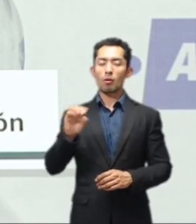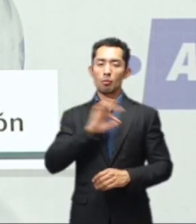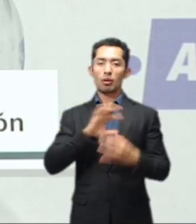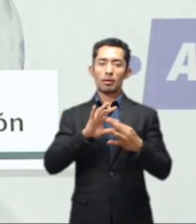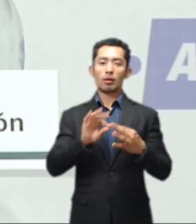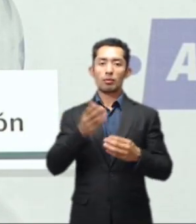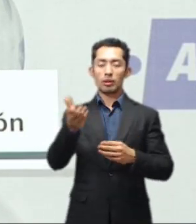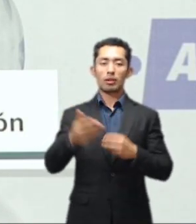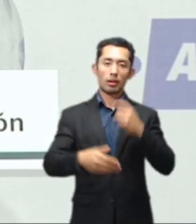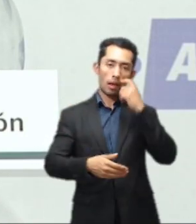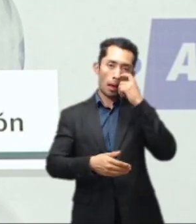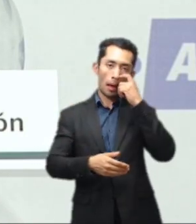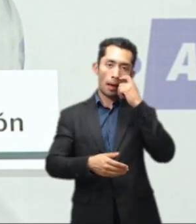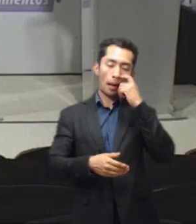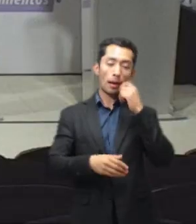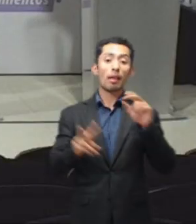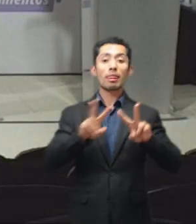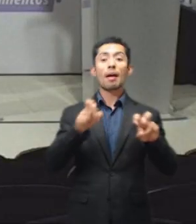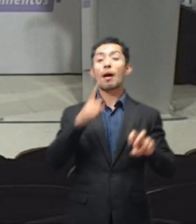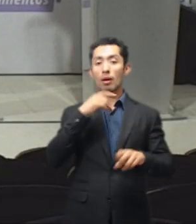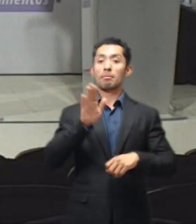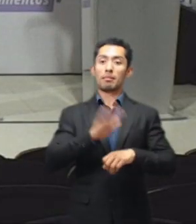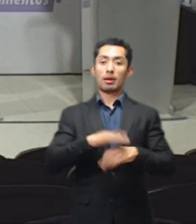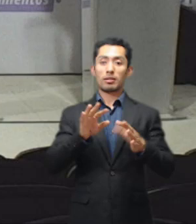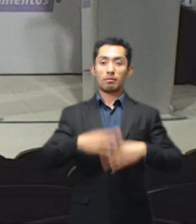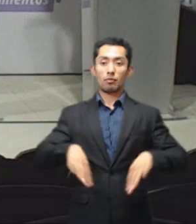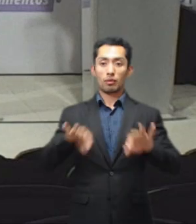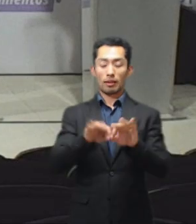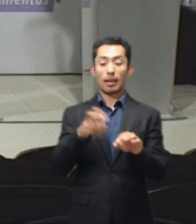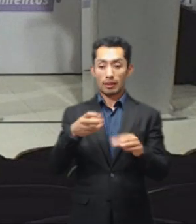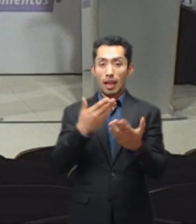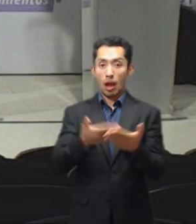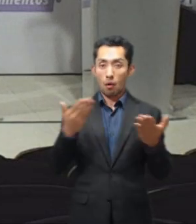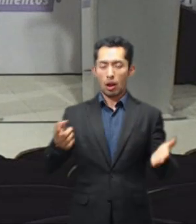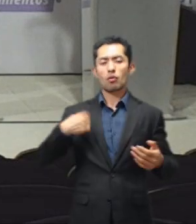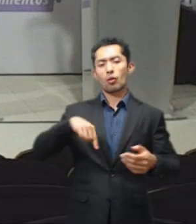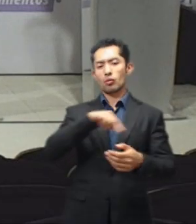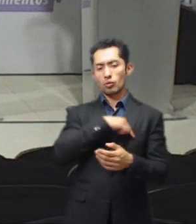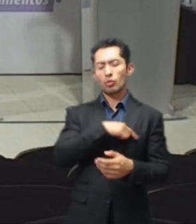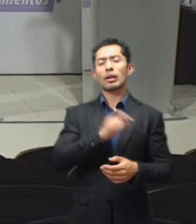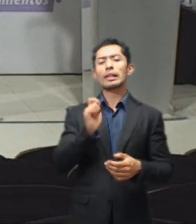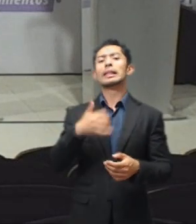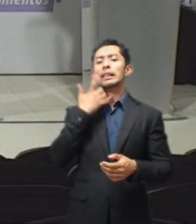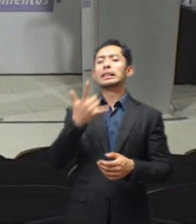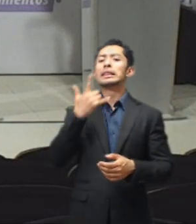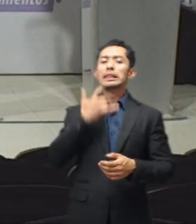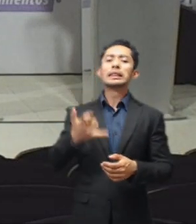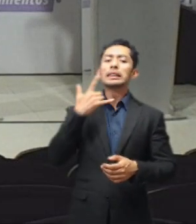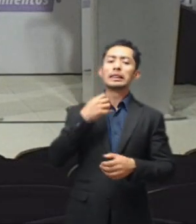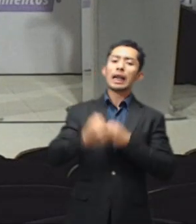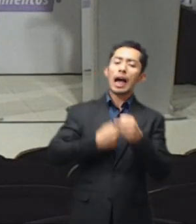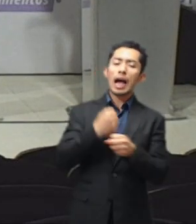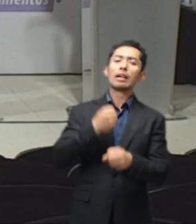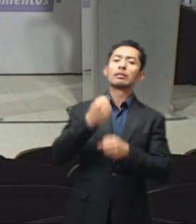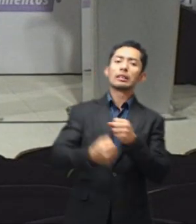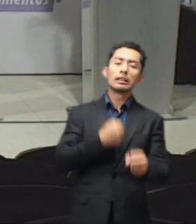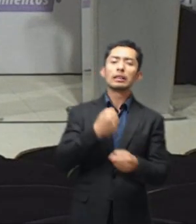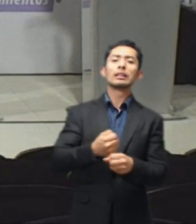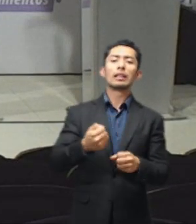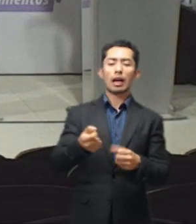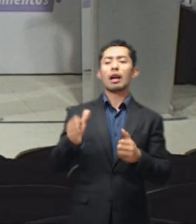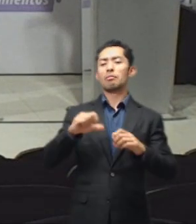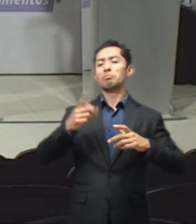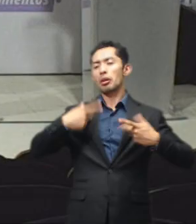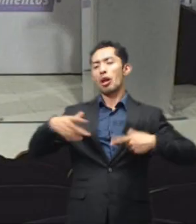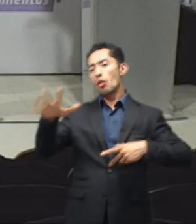voz el tema del agua es el tema más realidad Nosotros hemos luchado desde hace muchos años desde la sociedad